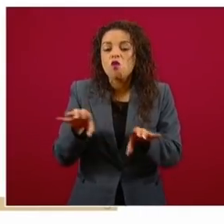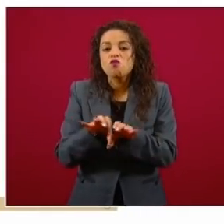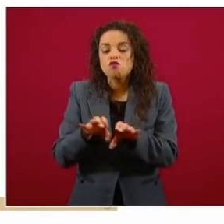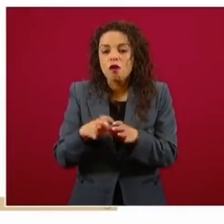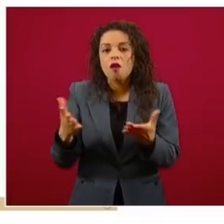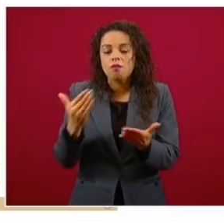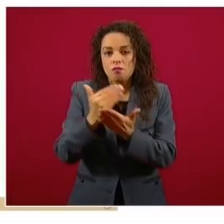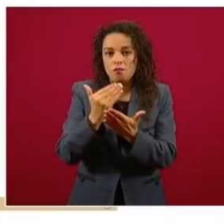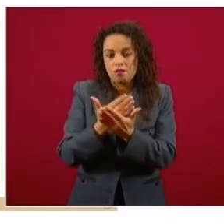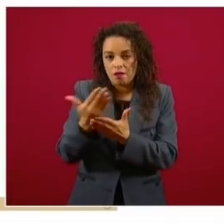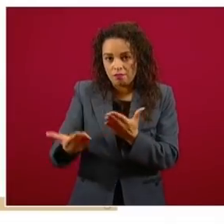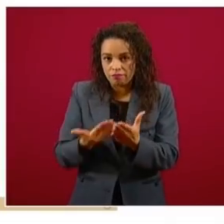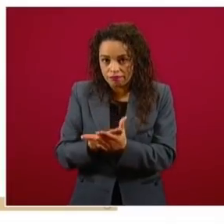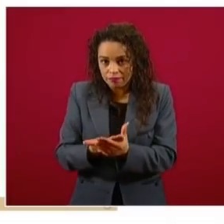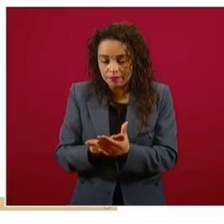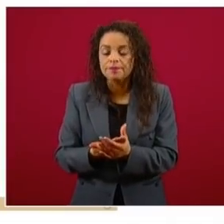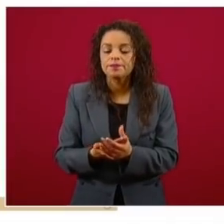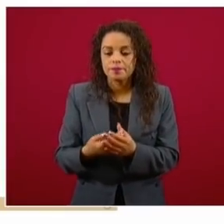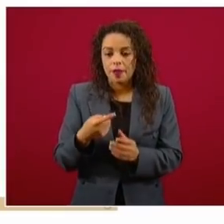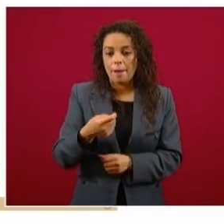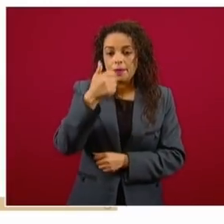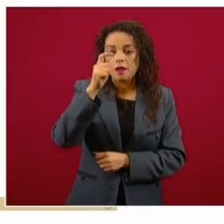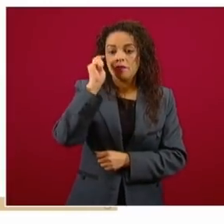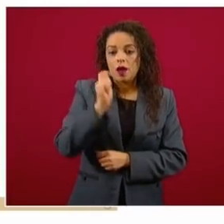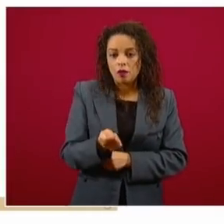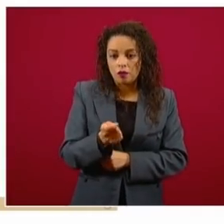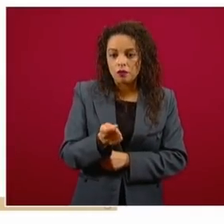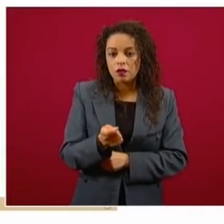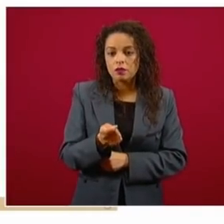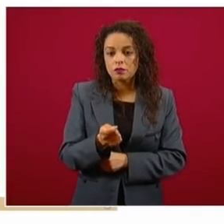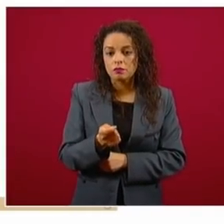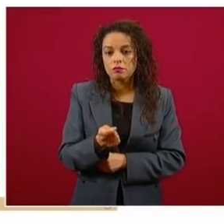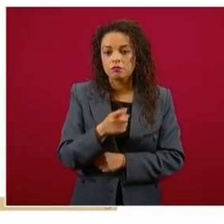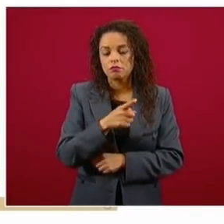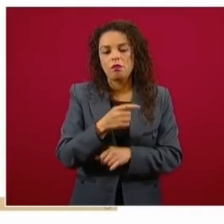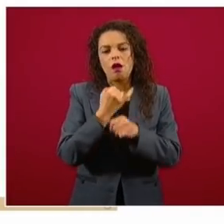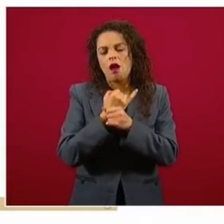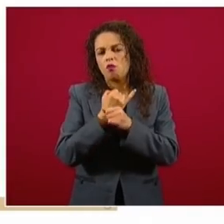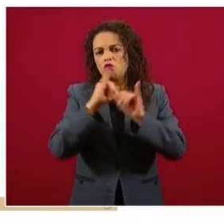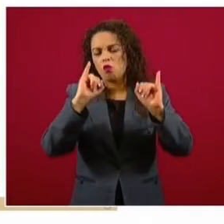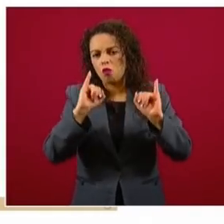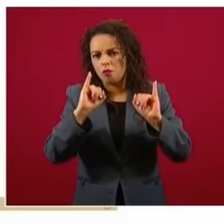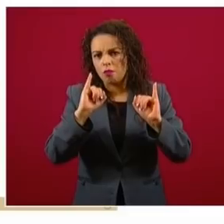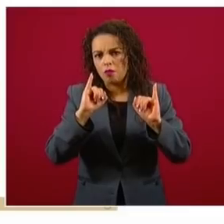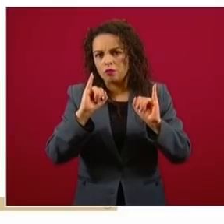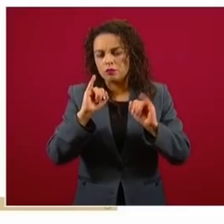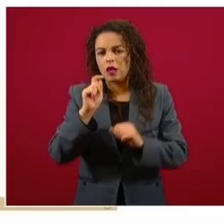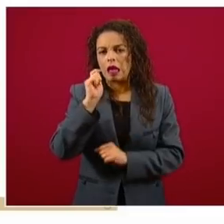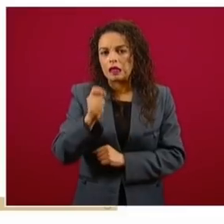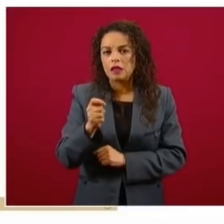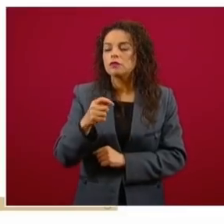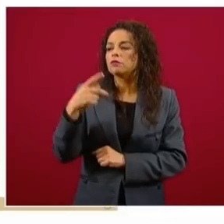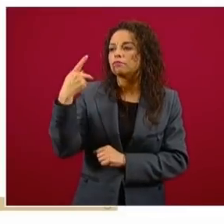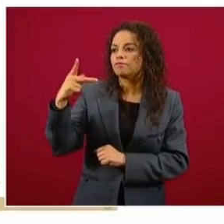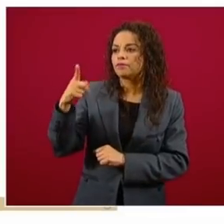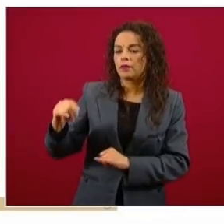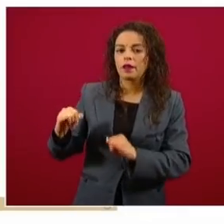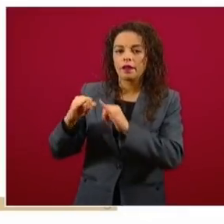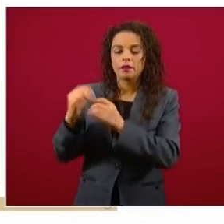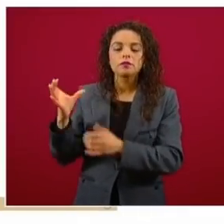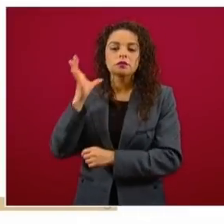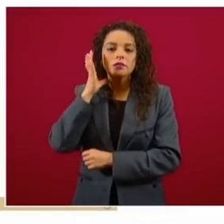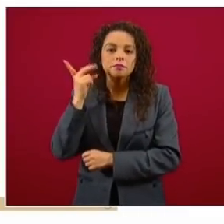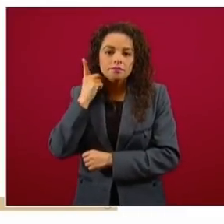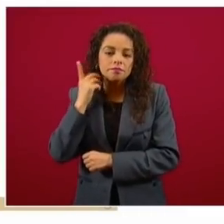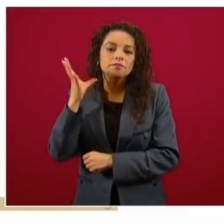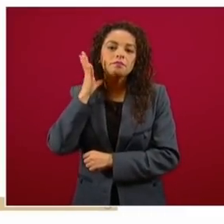obligatorio? El primero es el de los ramos autónomos, es decir, son los entes autónomos como por ejemplo la Cámara de Diputados, la Cámara de